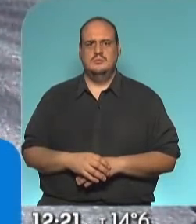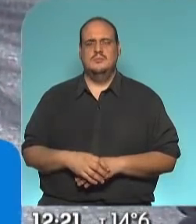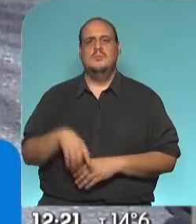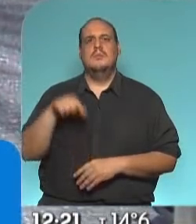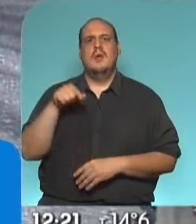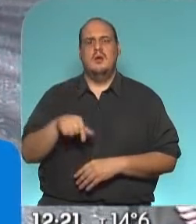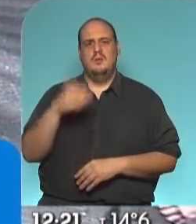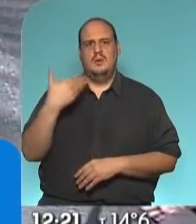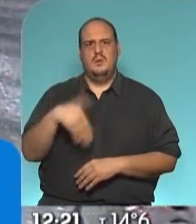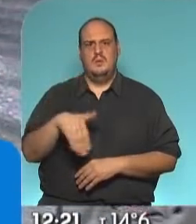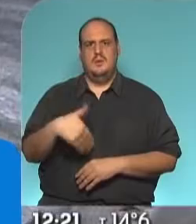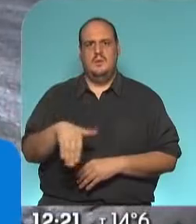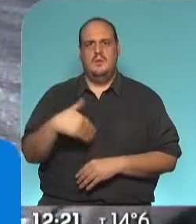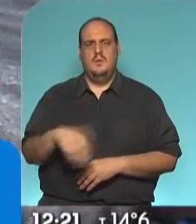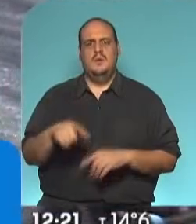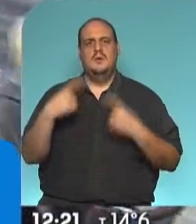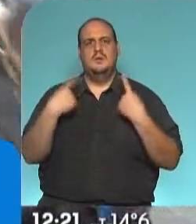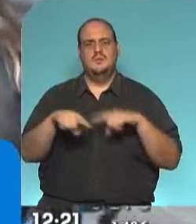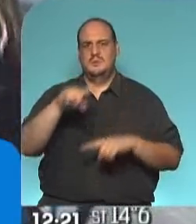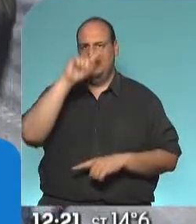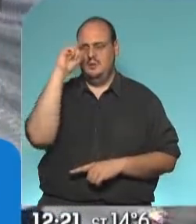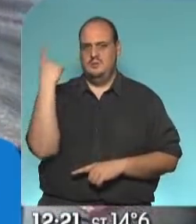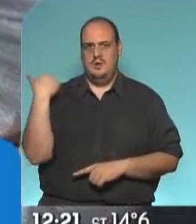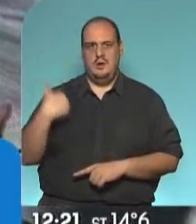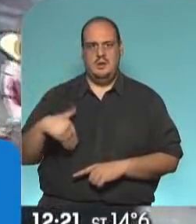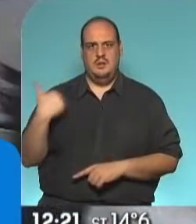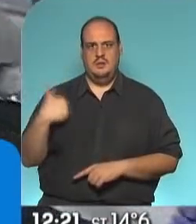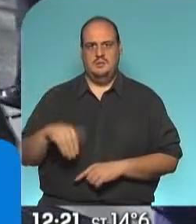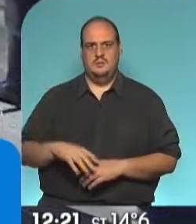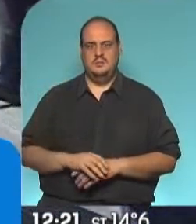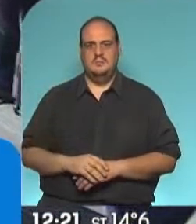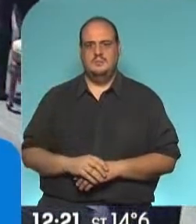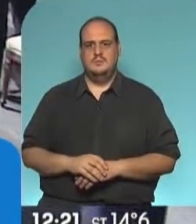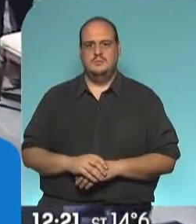Entonaremos a continuación las estrofas del himno nacional argentino.